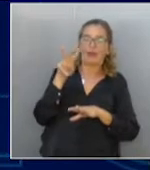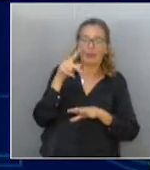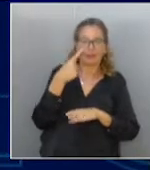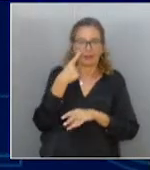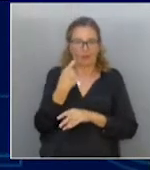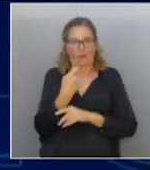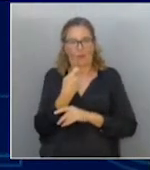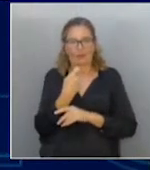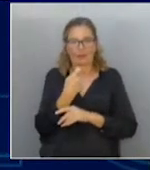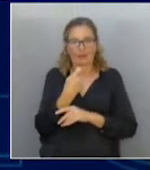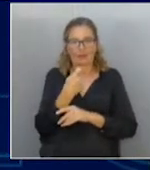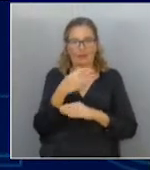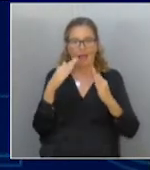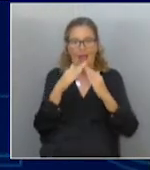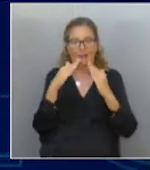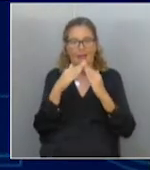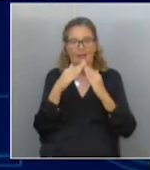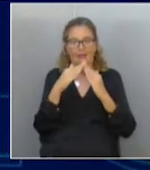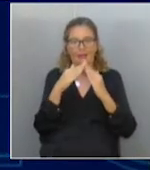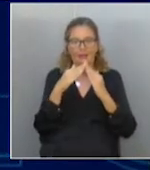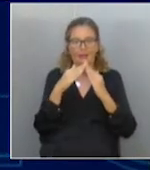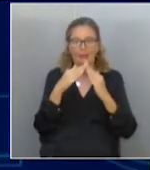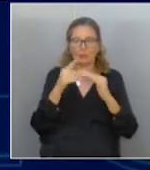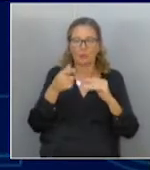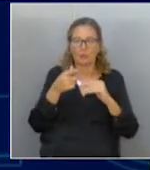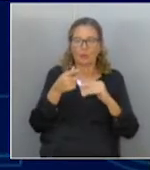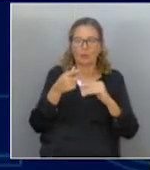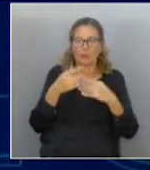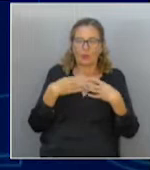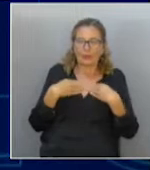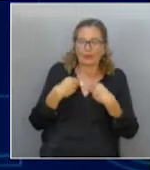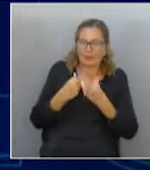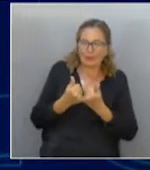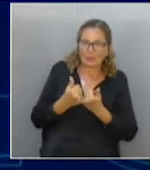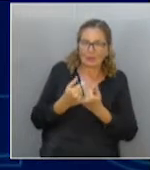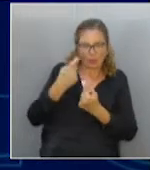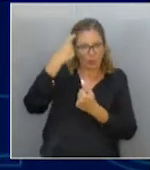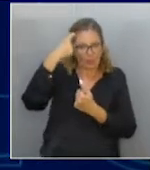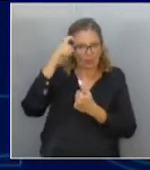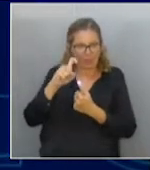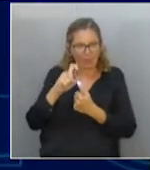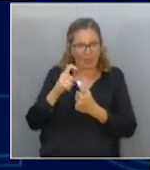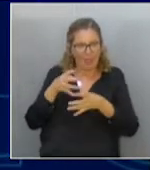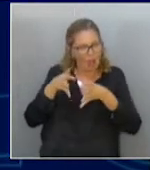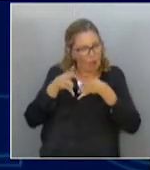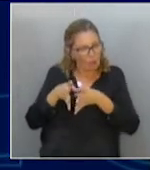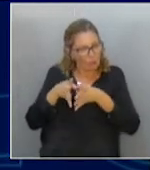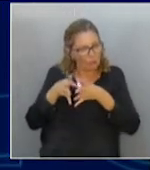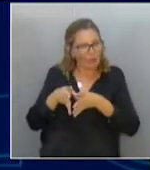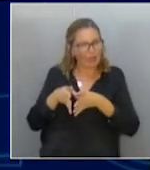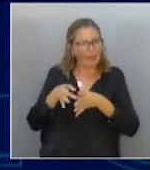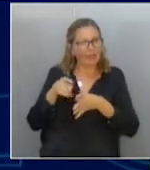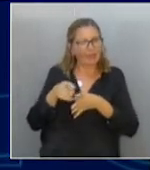como desde las casas, ¿no? Pues eso, como un sentimiento, como una idea, como una lucha, ¿no? Y que quede